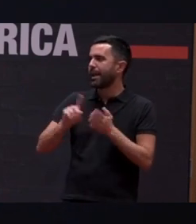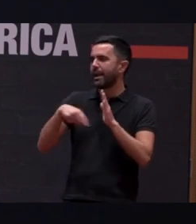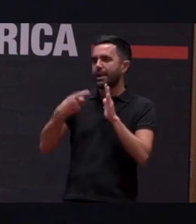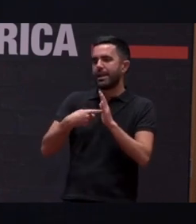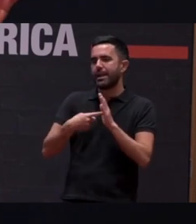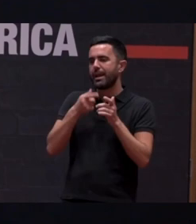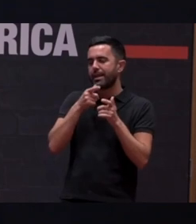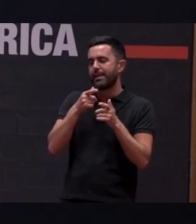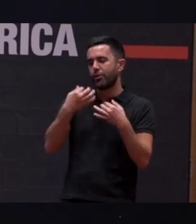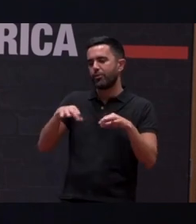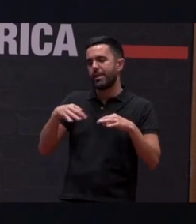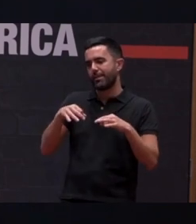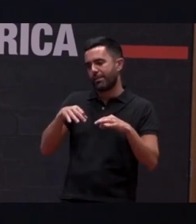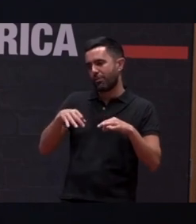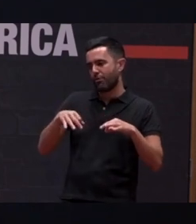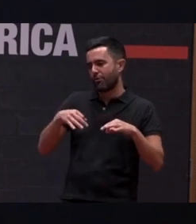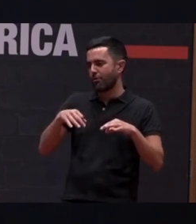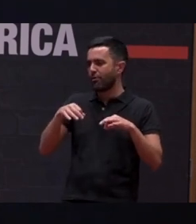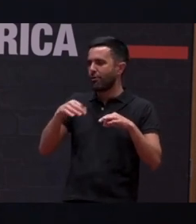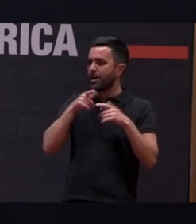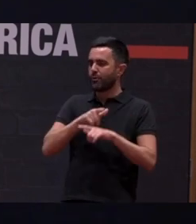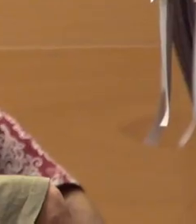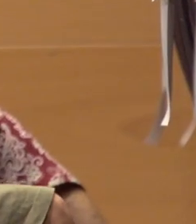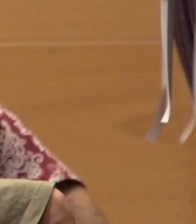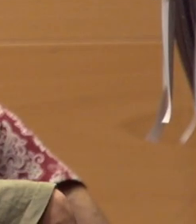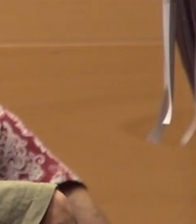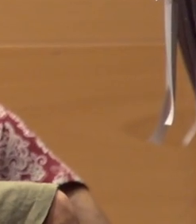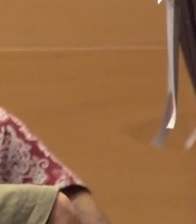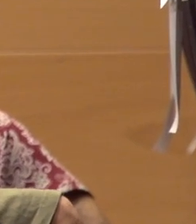non se aplica e está aprobada por unanimidade polo Parlamento desde o ano 84, bueno, en fin.